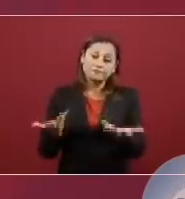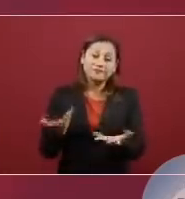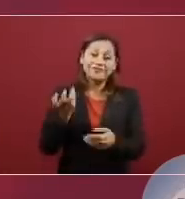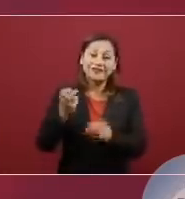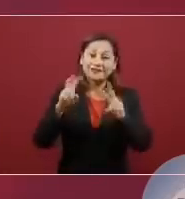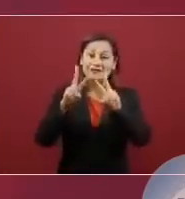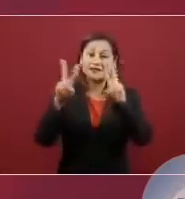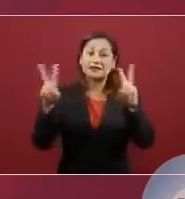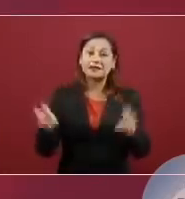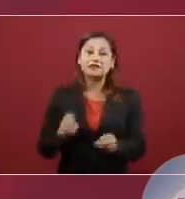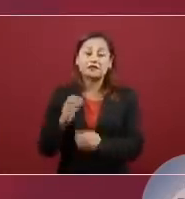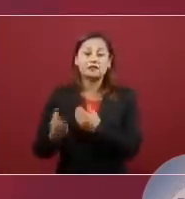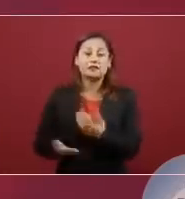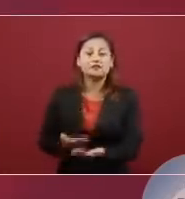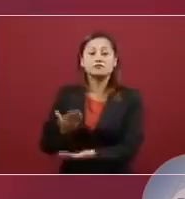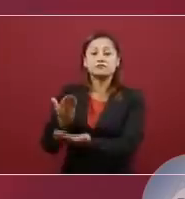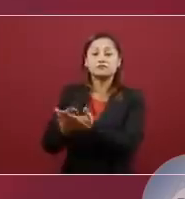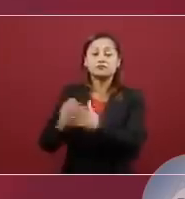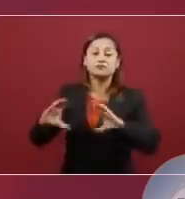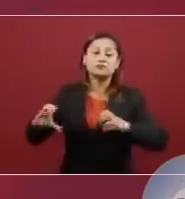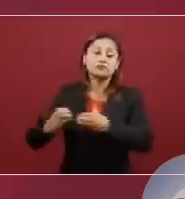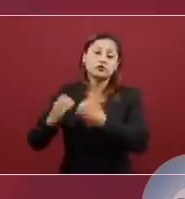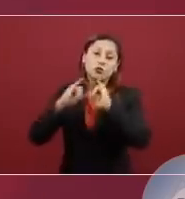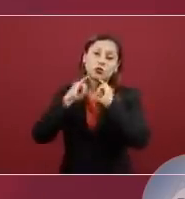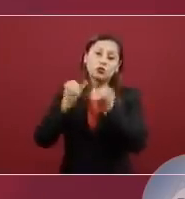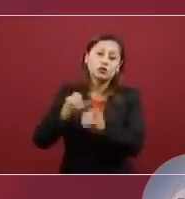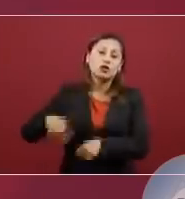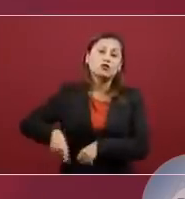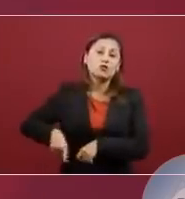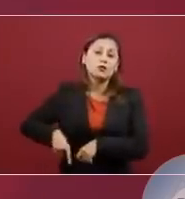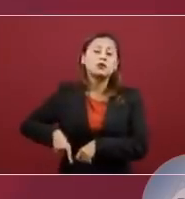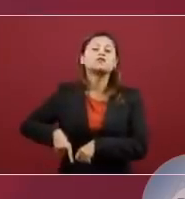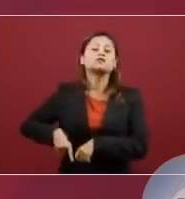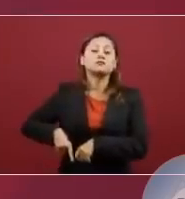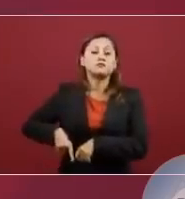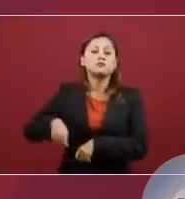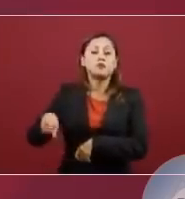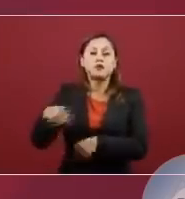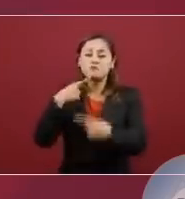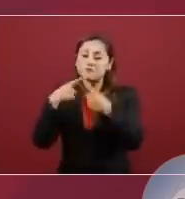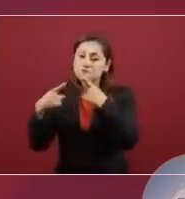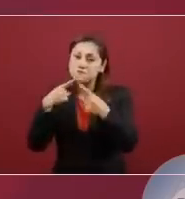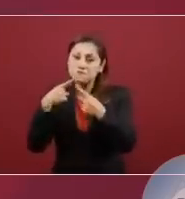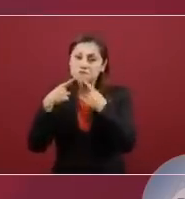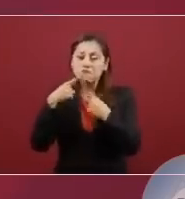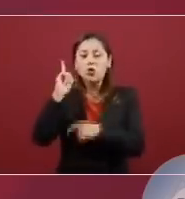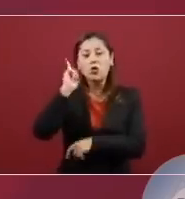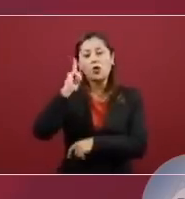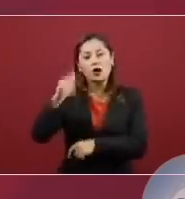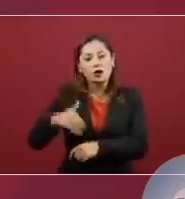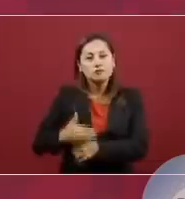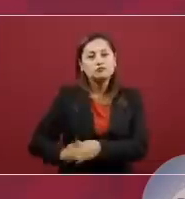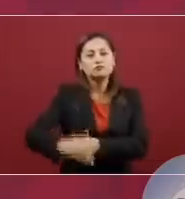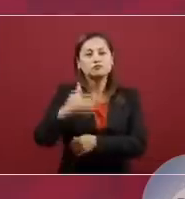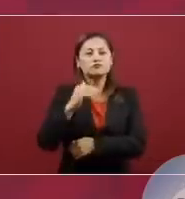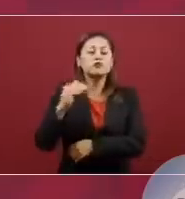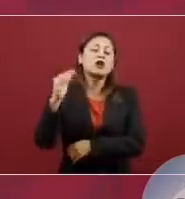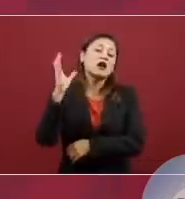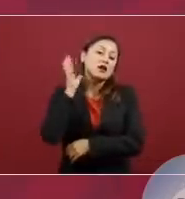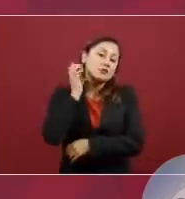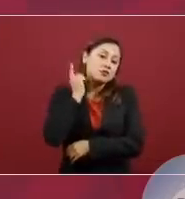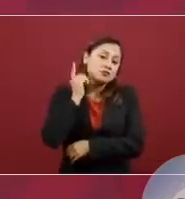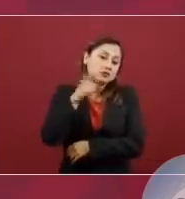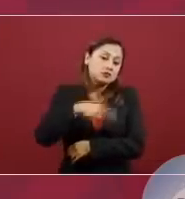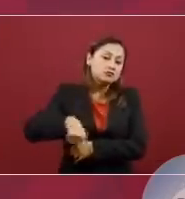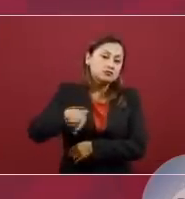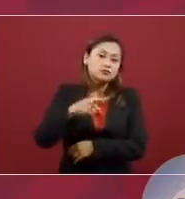Gobierno y que seguramente se debatirán muy pronto en el Congreso de la Unión. ¿Qué pasó en la Ciudad de México? Creo que